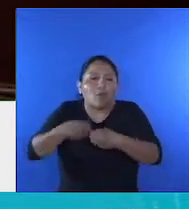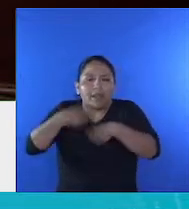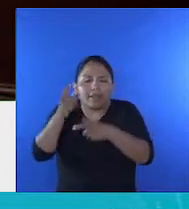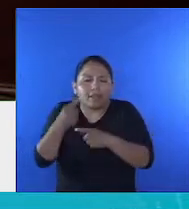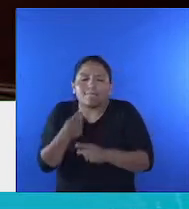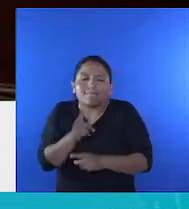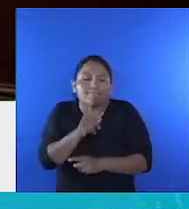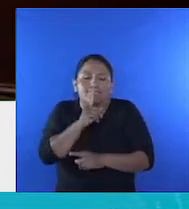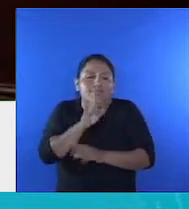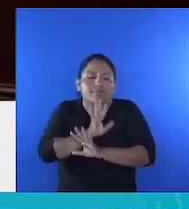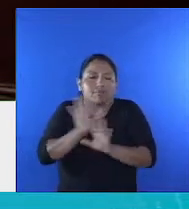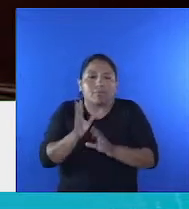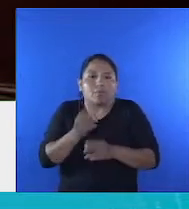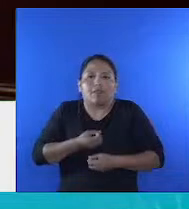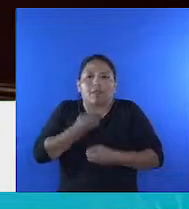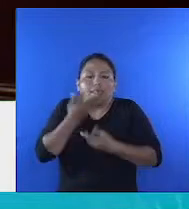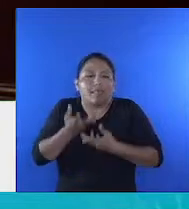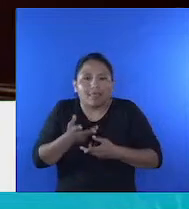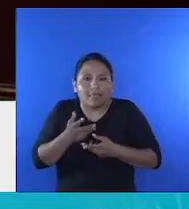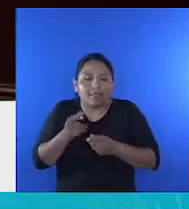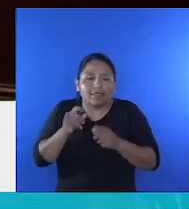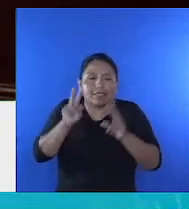no podían hablar de lo que había pasado en la guerra.